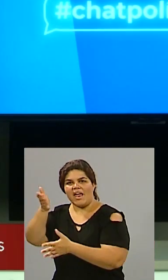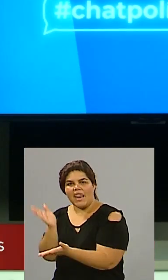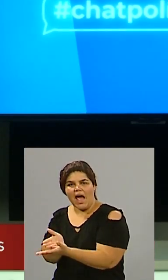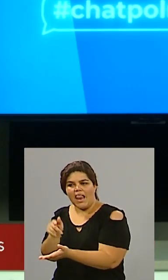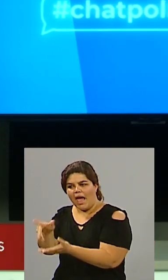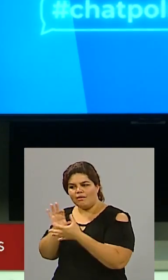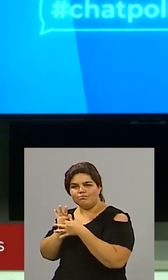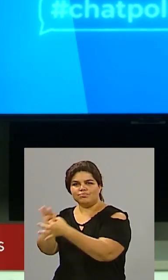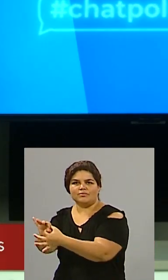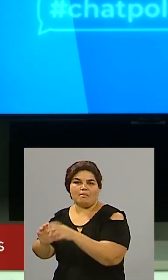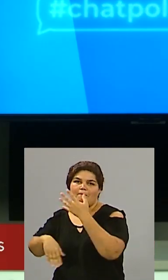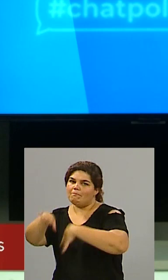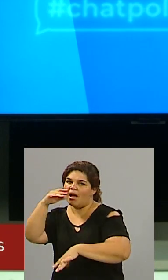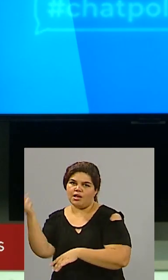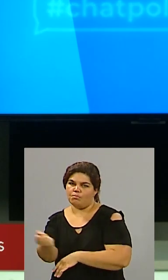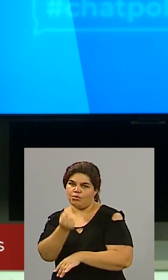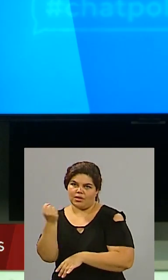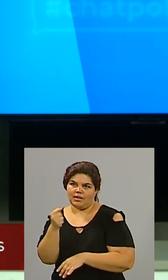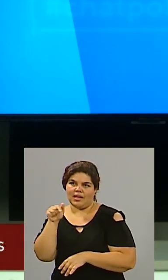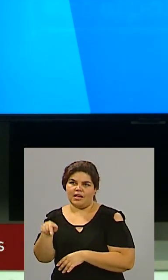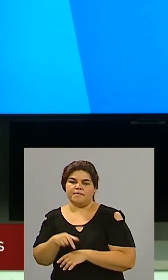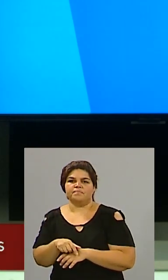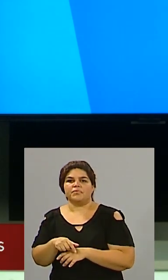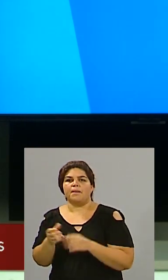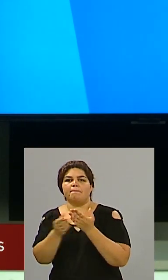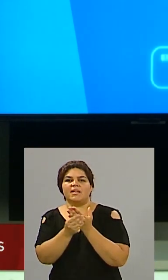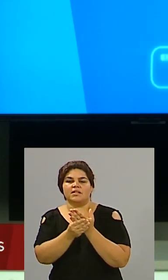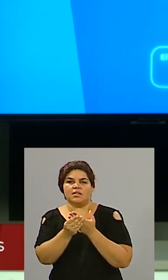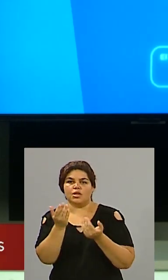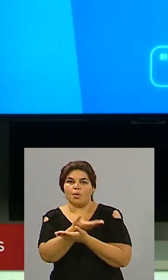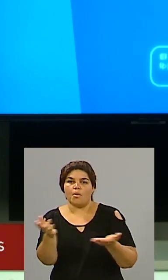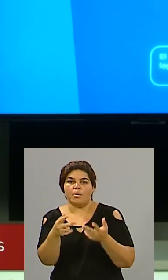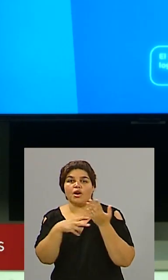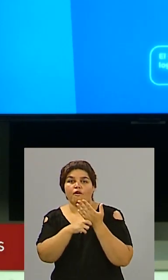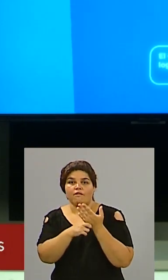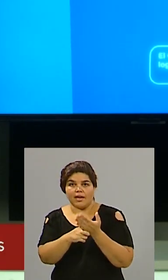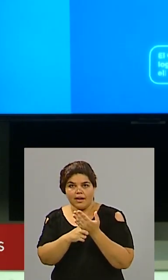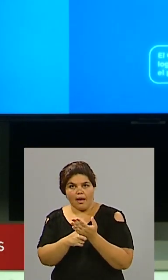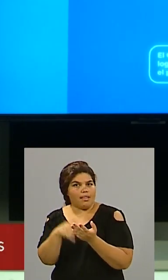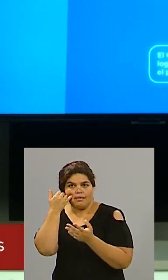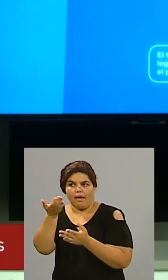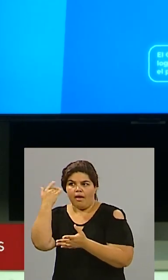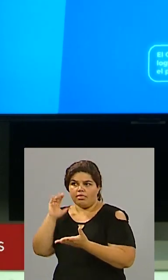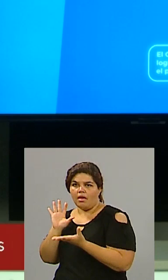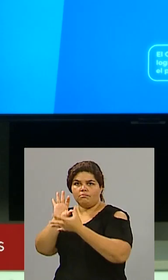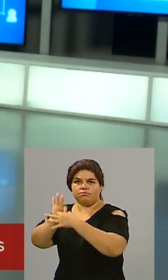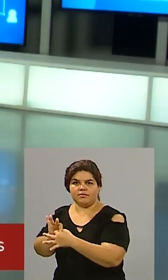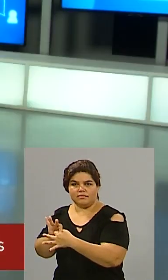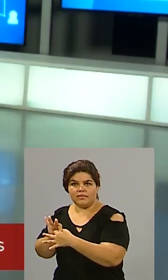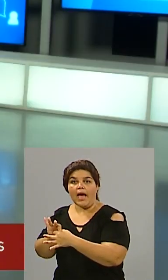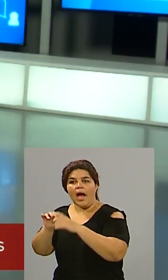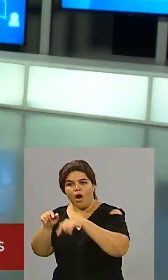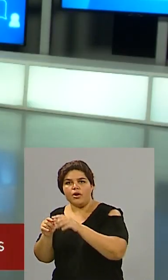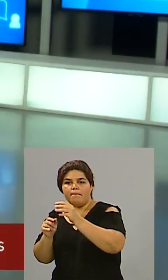más relación, ¿no?, con el Ministerio Público Fiscal, con los organismos externos. Pero bueno, ahora tenemos el gran desafío de incorporar